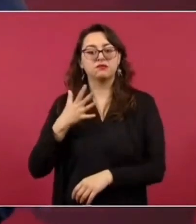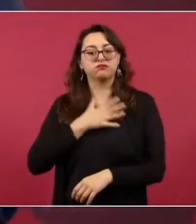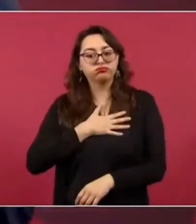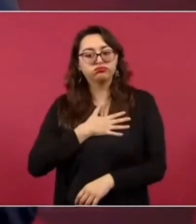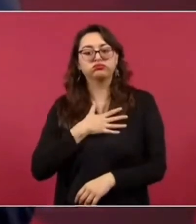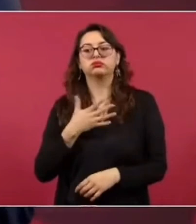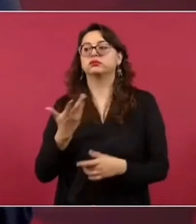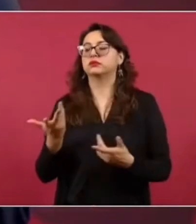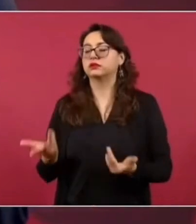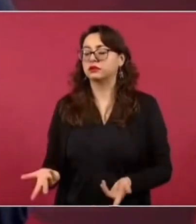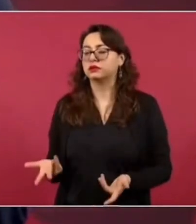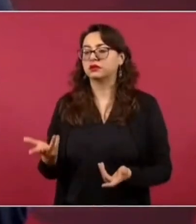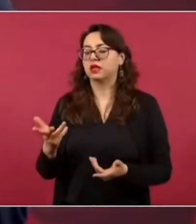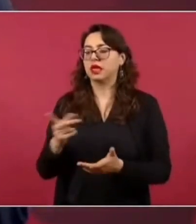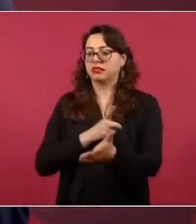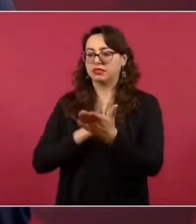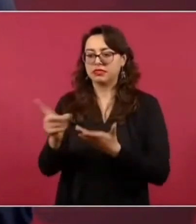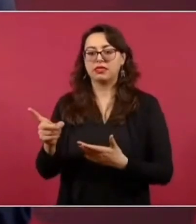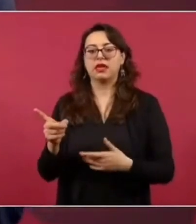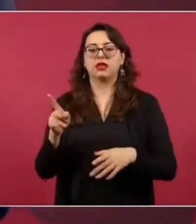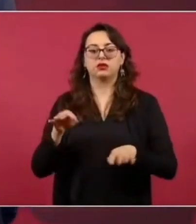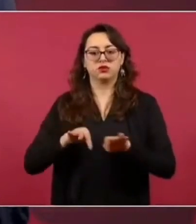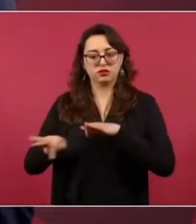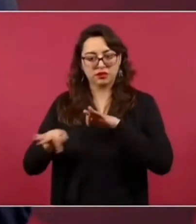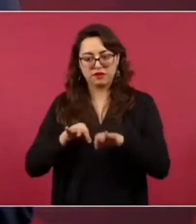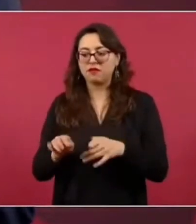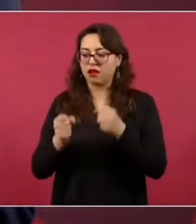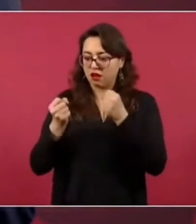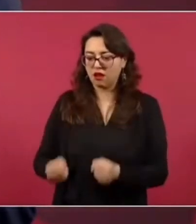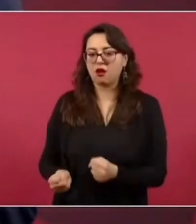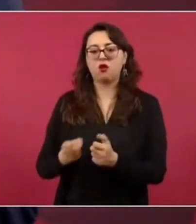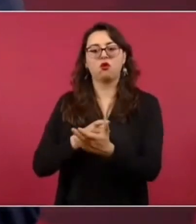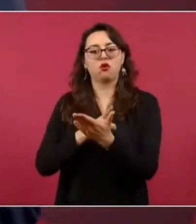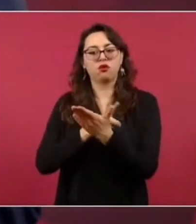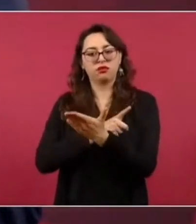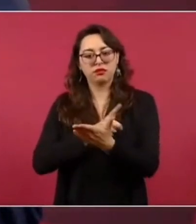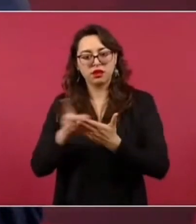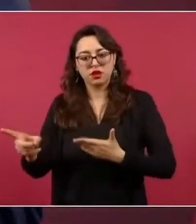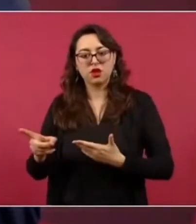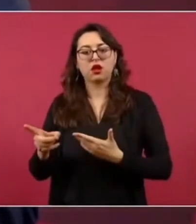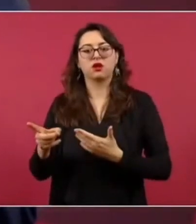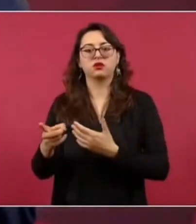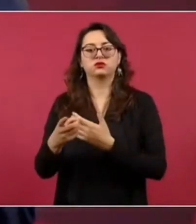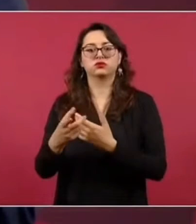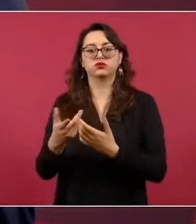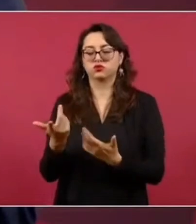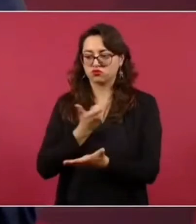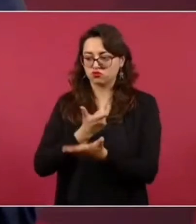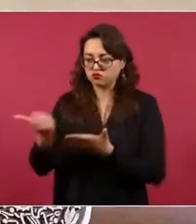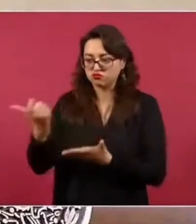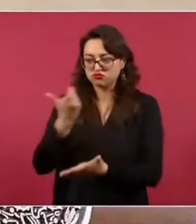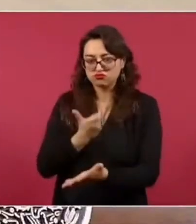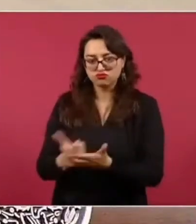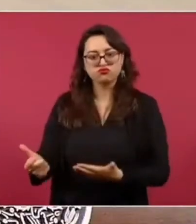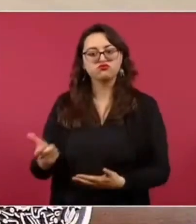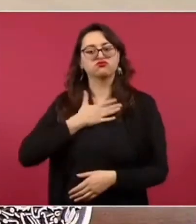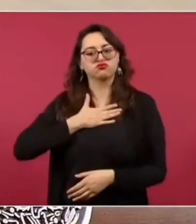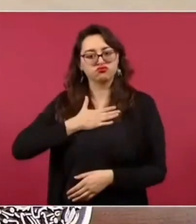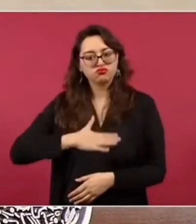que se garantice el derecho al trabajo, que se garantice el derecho a salarios justos,